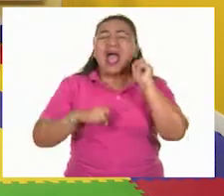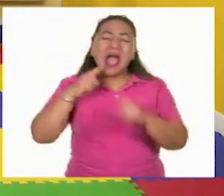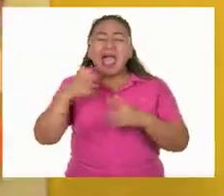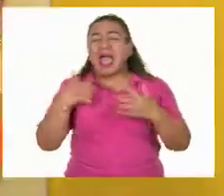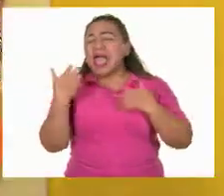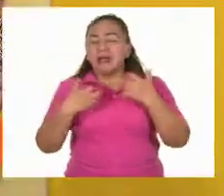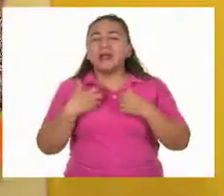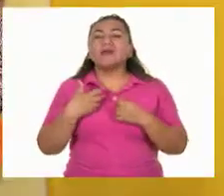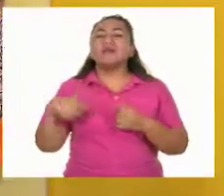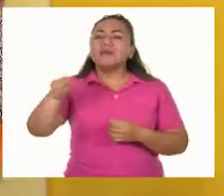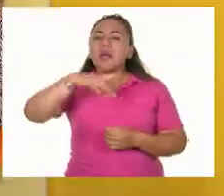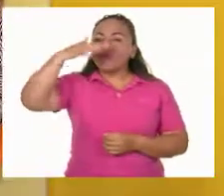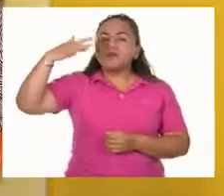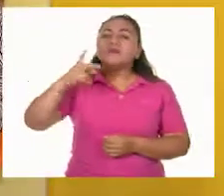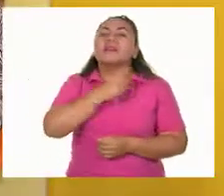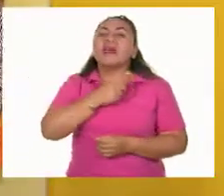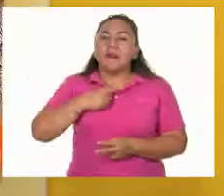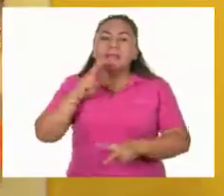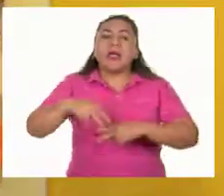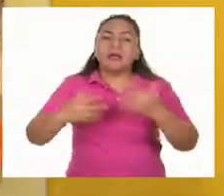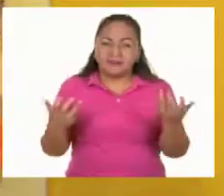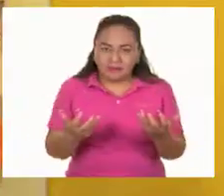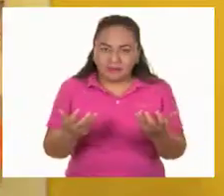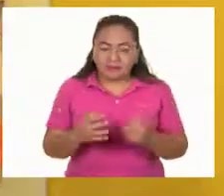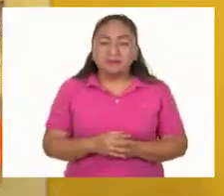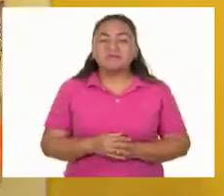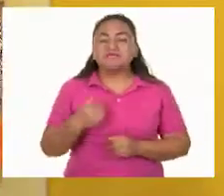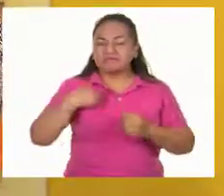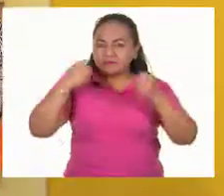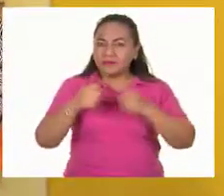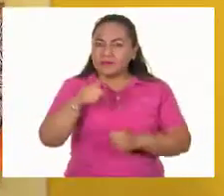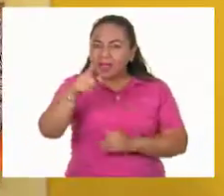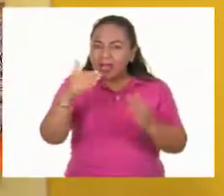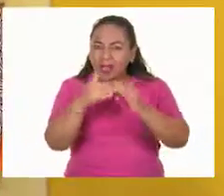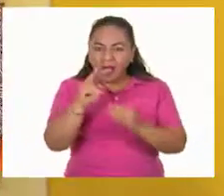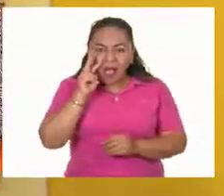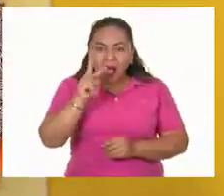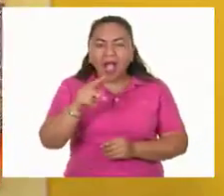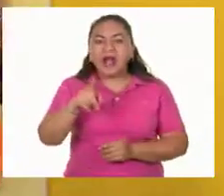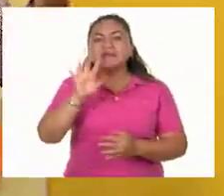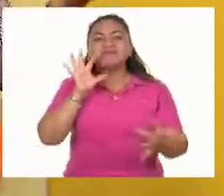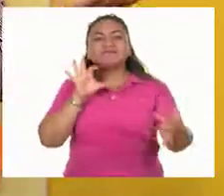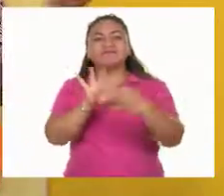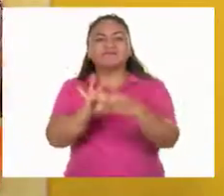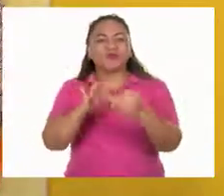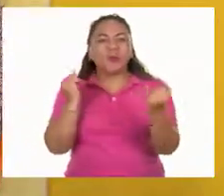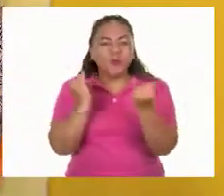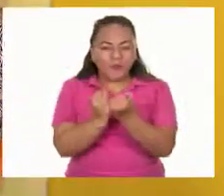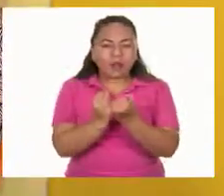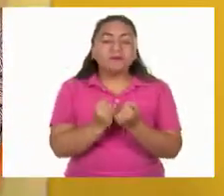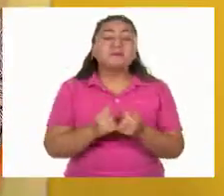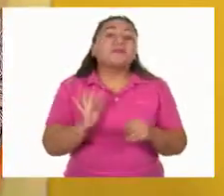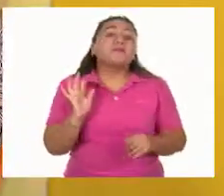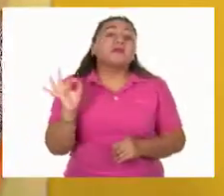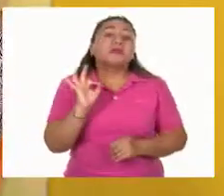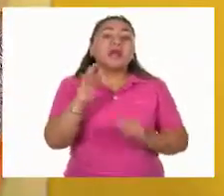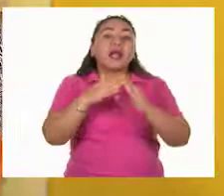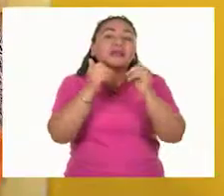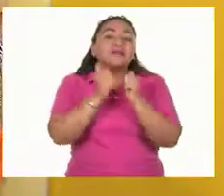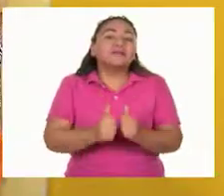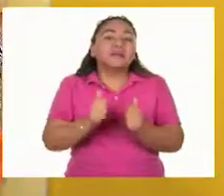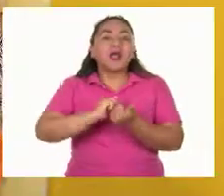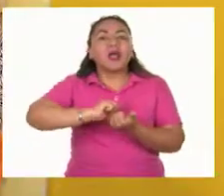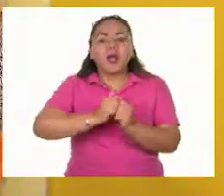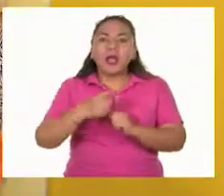rabietas. Estoy segura de que en casa se verán muy identificados con el tema, pues tal vez durante el confinamiento los